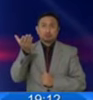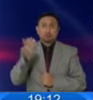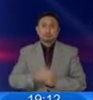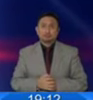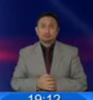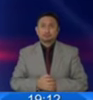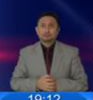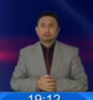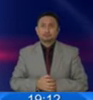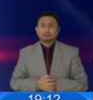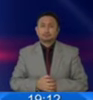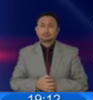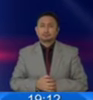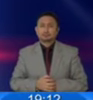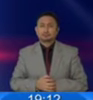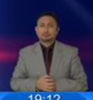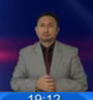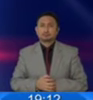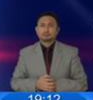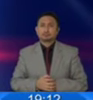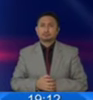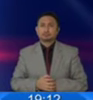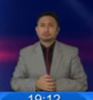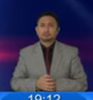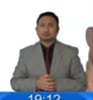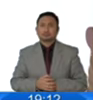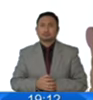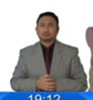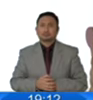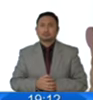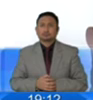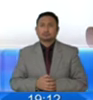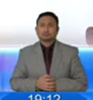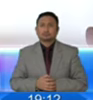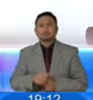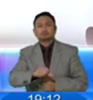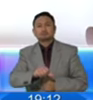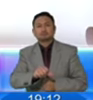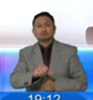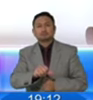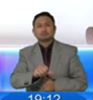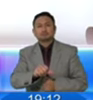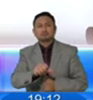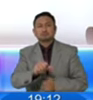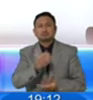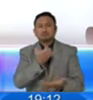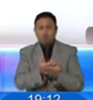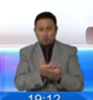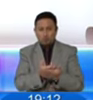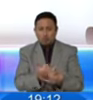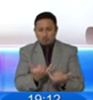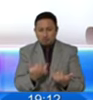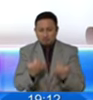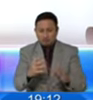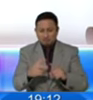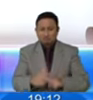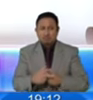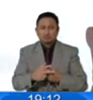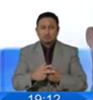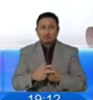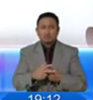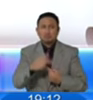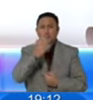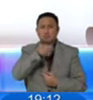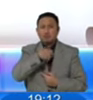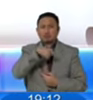tributaria, de acuerdo al Servicio de Rentas Internas de SRI. En otras palabras, la economía se está despuntando desde finales de